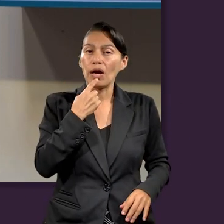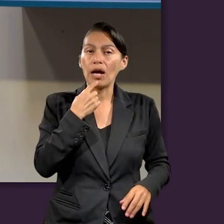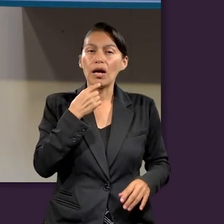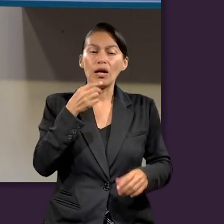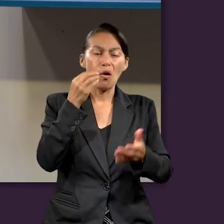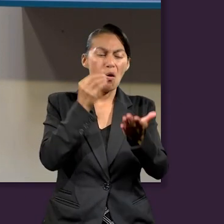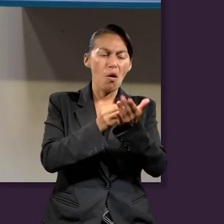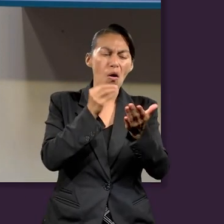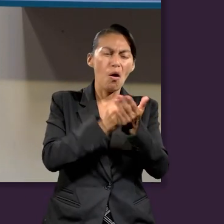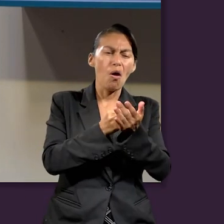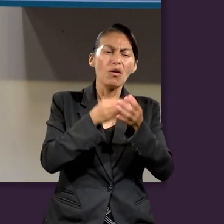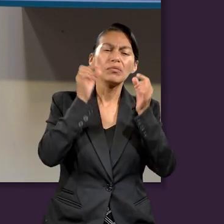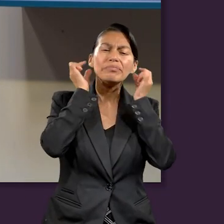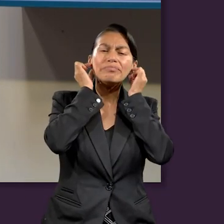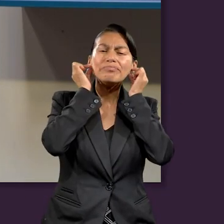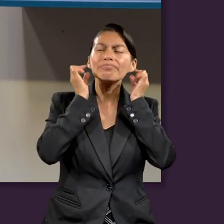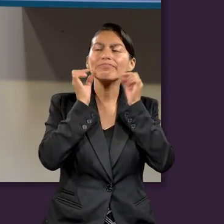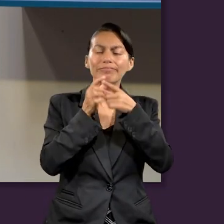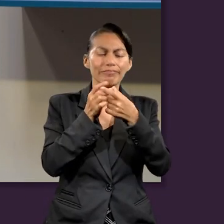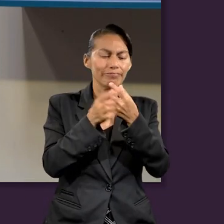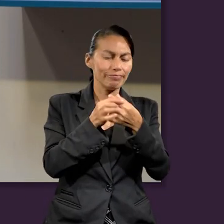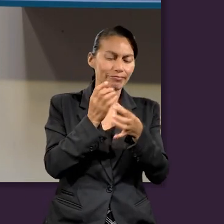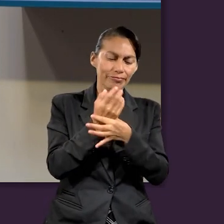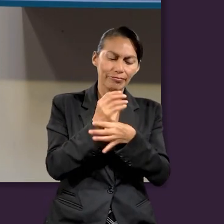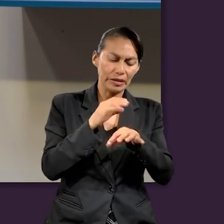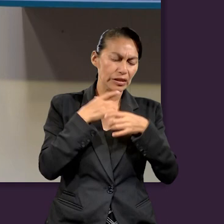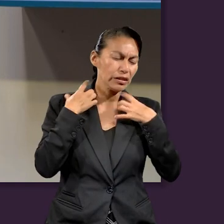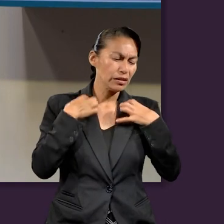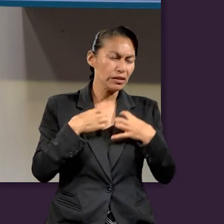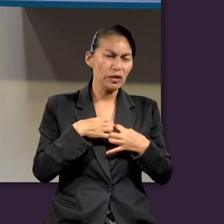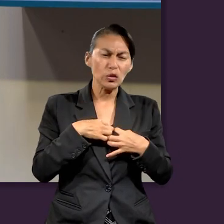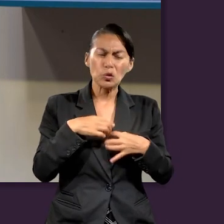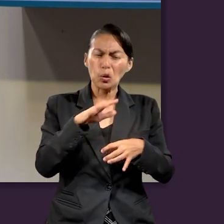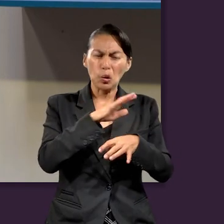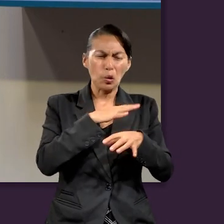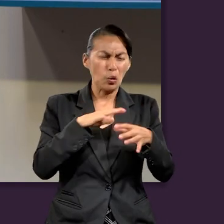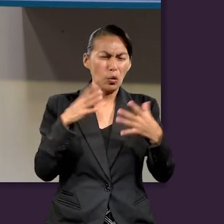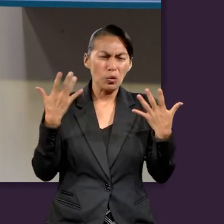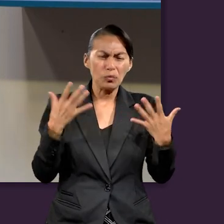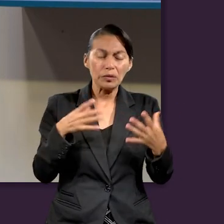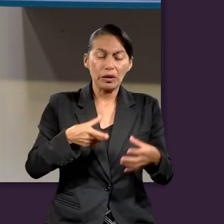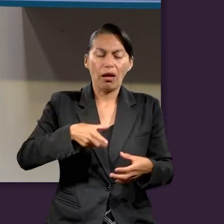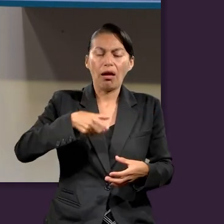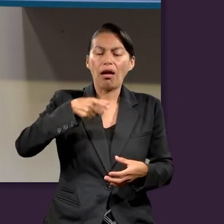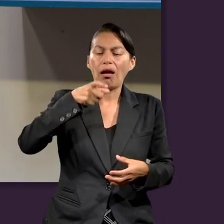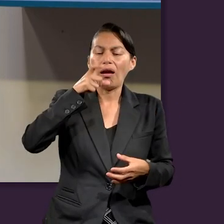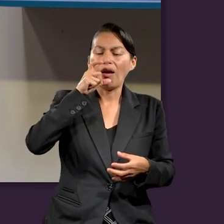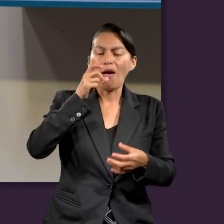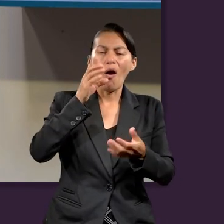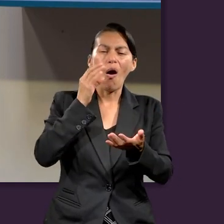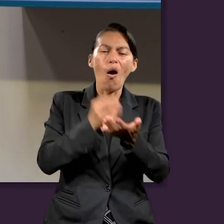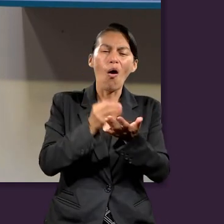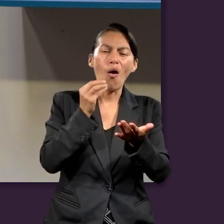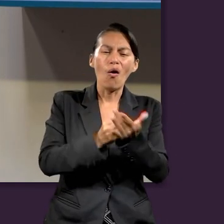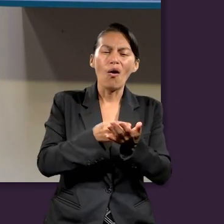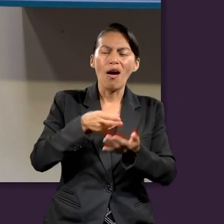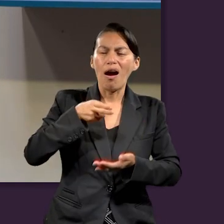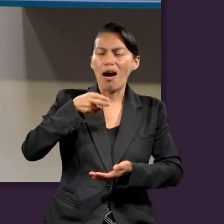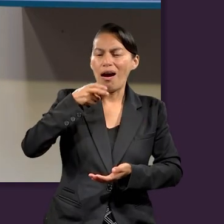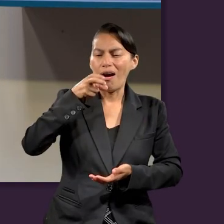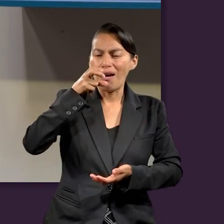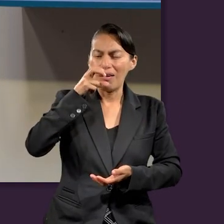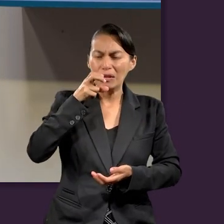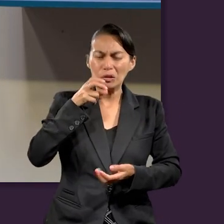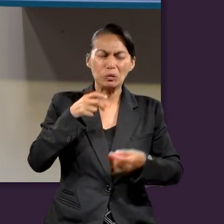con oro, piedras preciosas y perlas. Tenía en la mano una copa de oro llena de